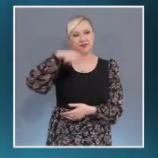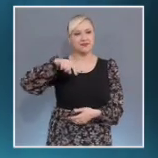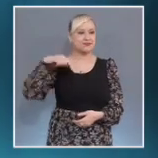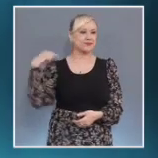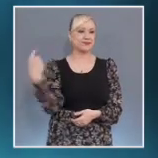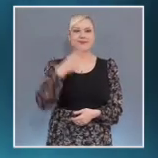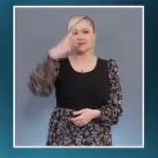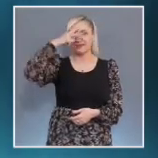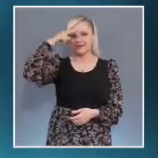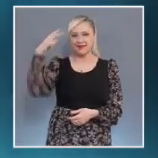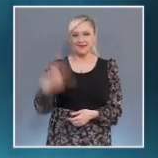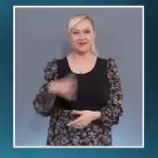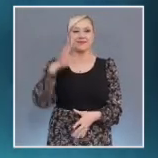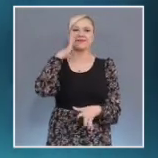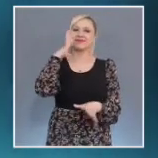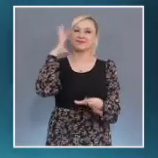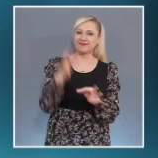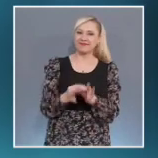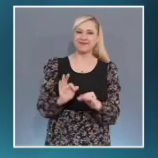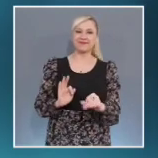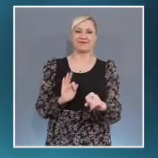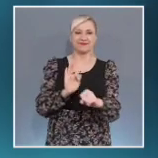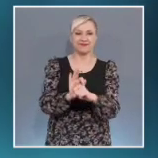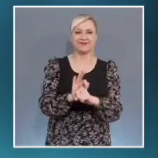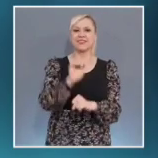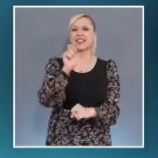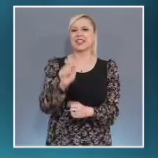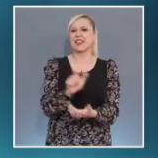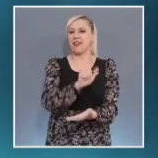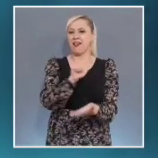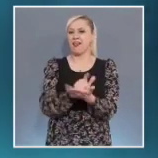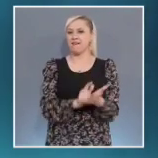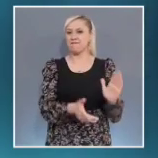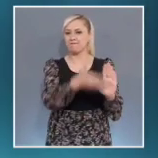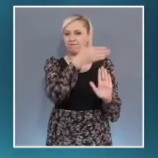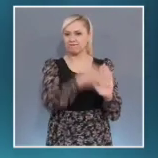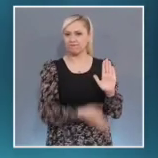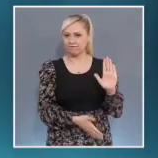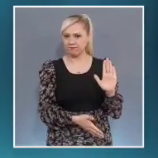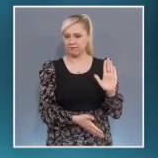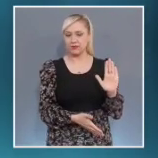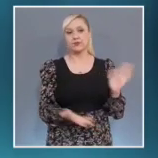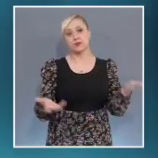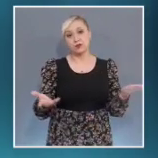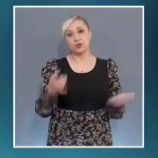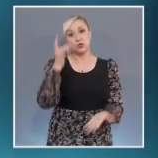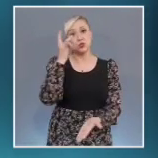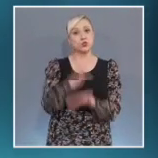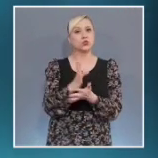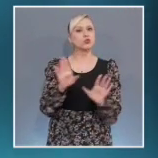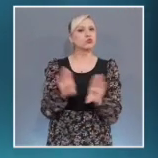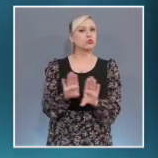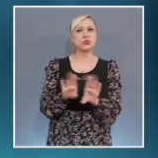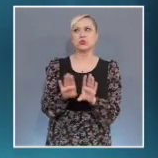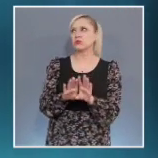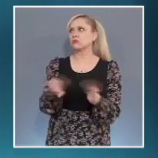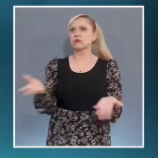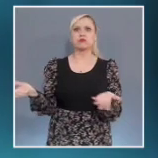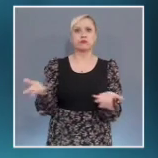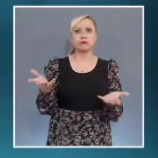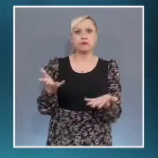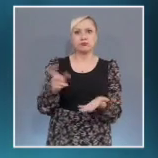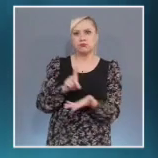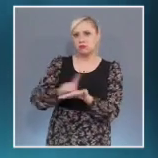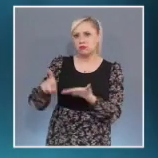comprometidos con la defensa del Estado de Derecho. Añadió que la única manera de proteger los derechos humanos y las democracias